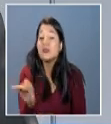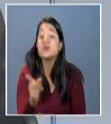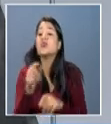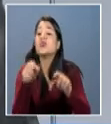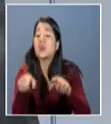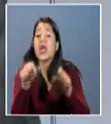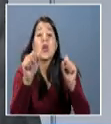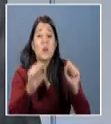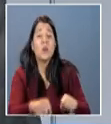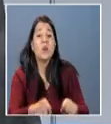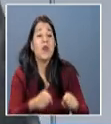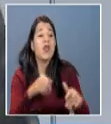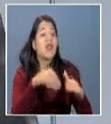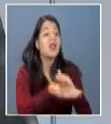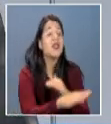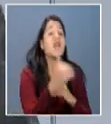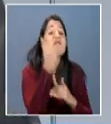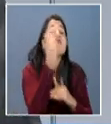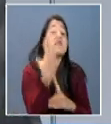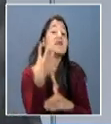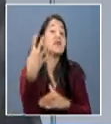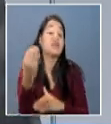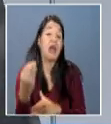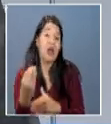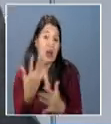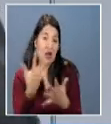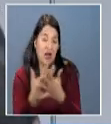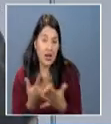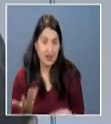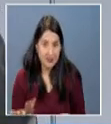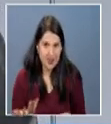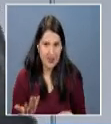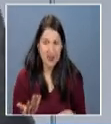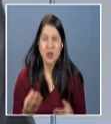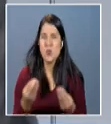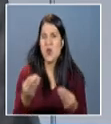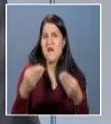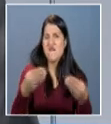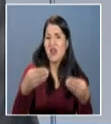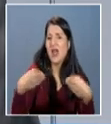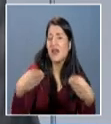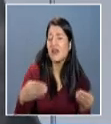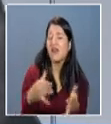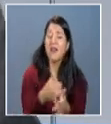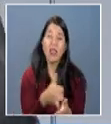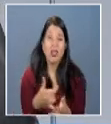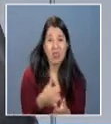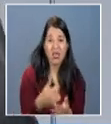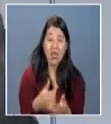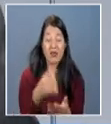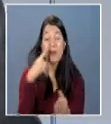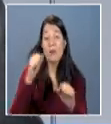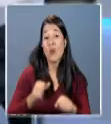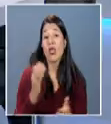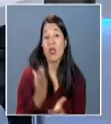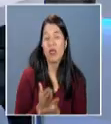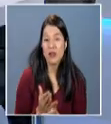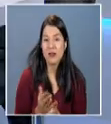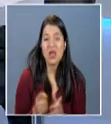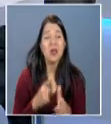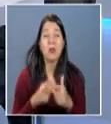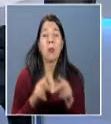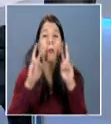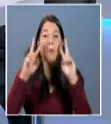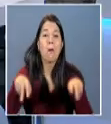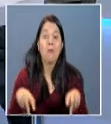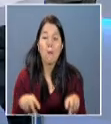ser liberados a partir de un sistema penitenciario que es, digamos, flexible o flojo a la hora de combatir esta criminalidad, o sea, no tenemos una